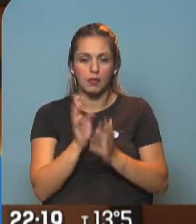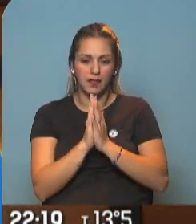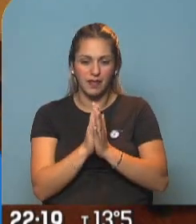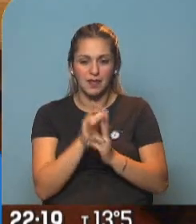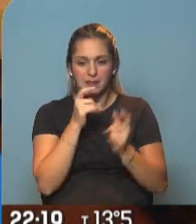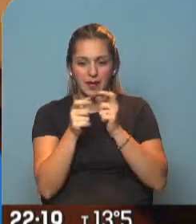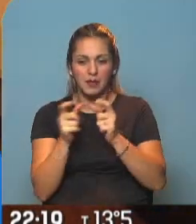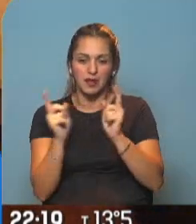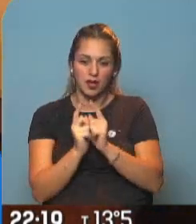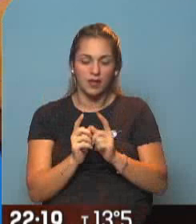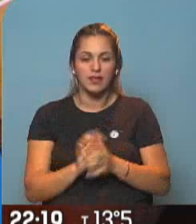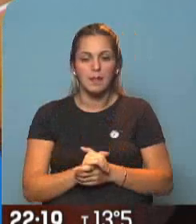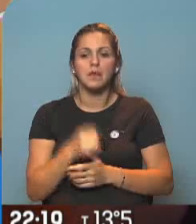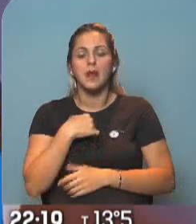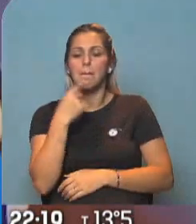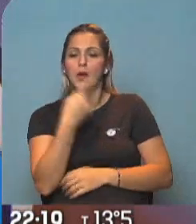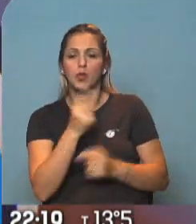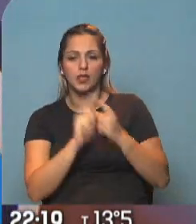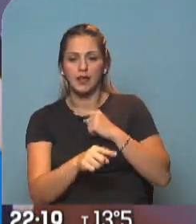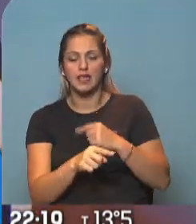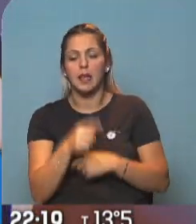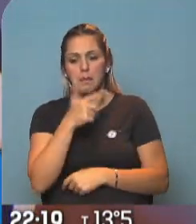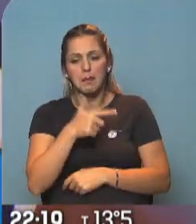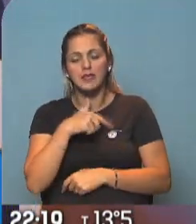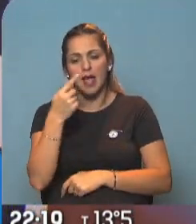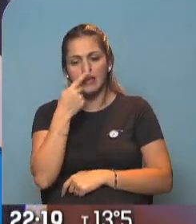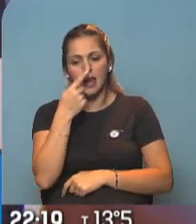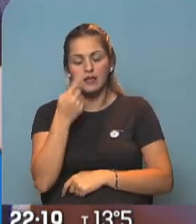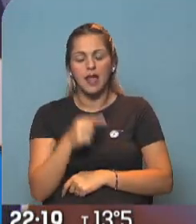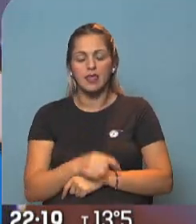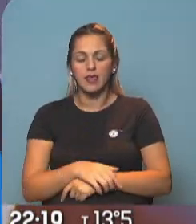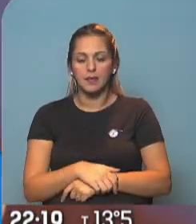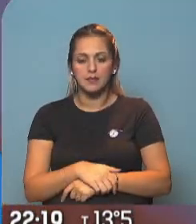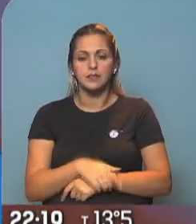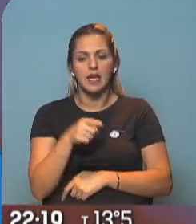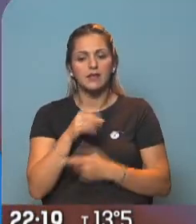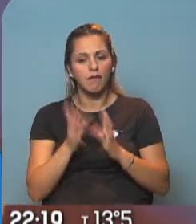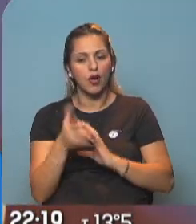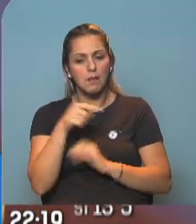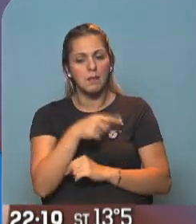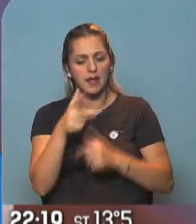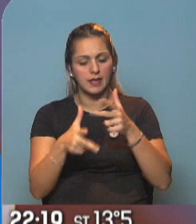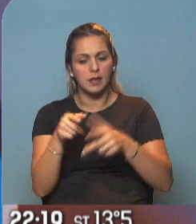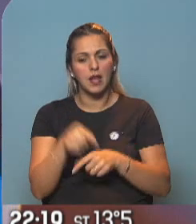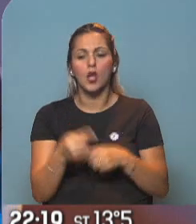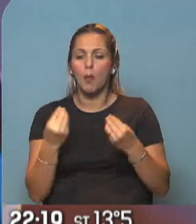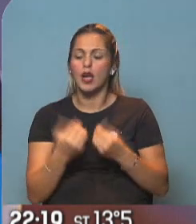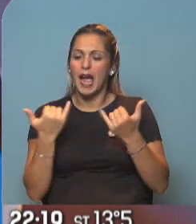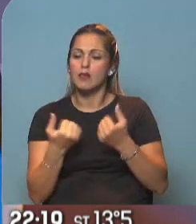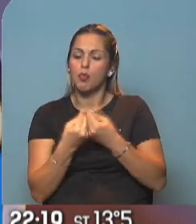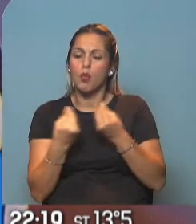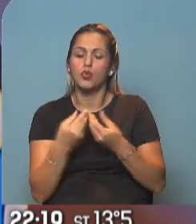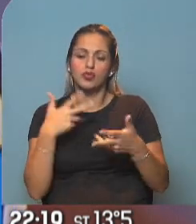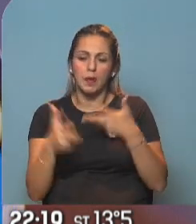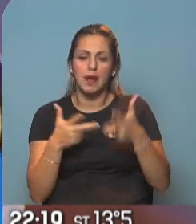preguntar. Sí, te pregunto directamente, me parece interesante ese esquema porque hay mucho para hablar